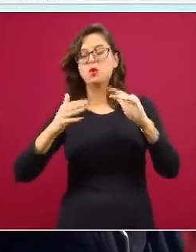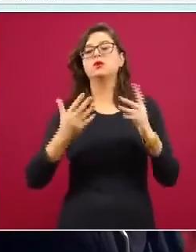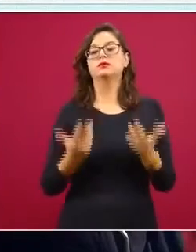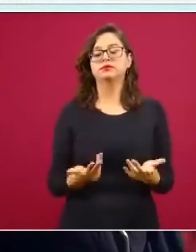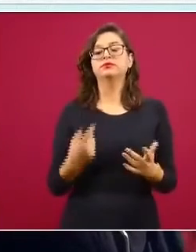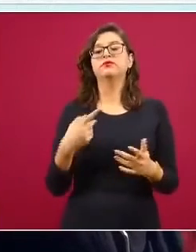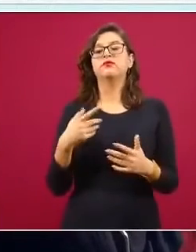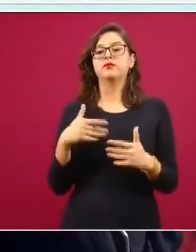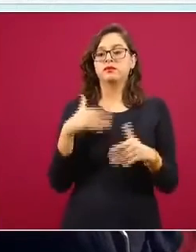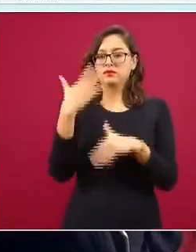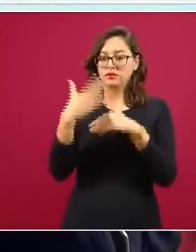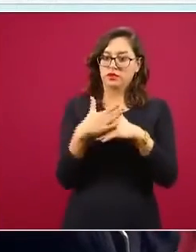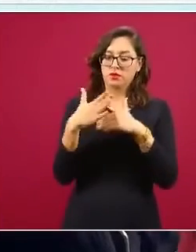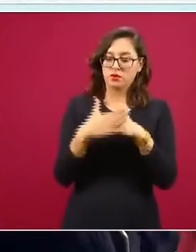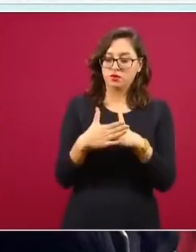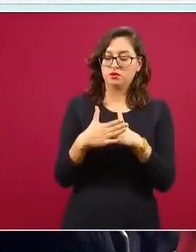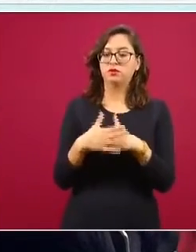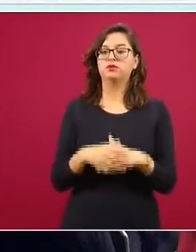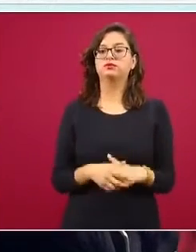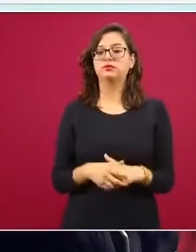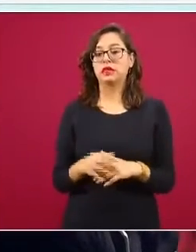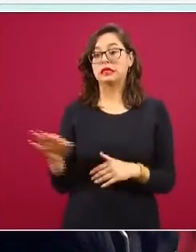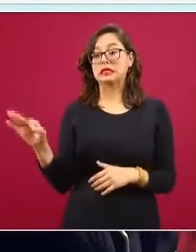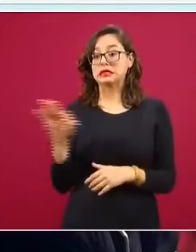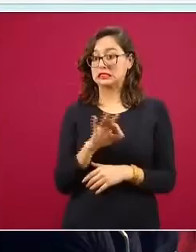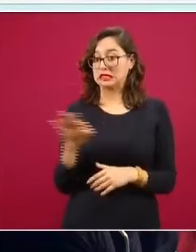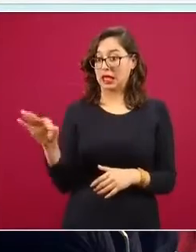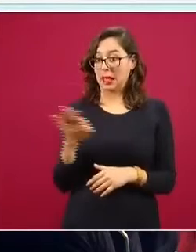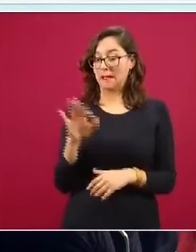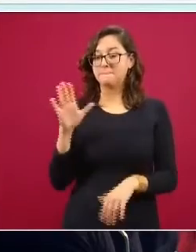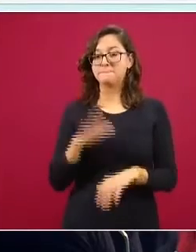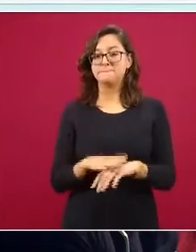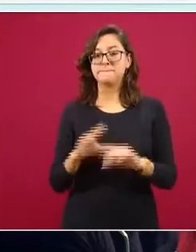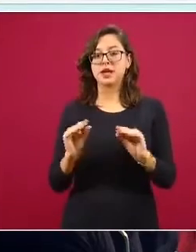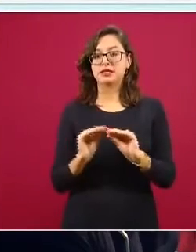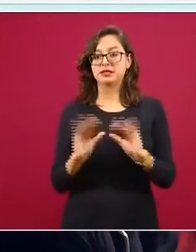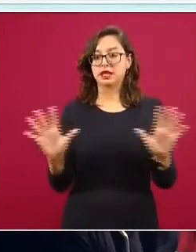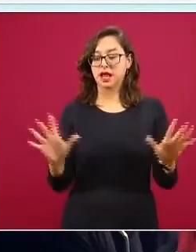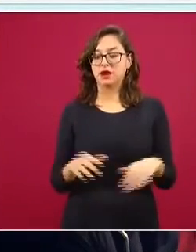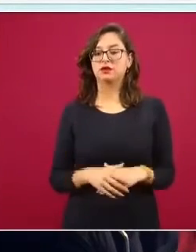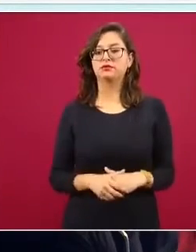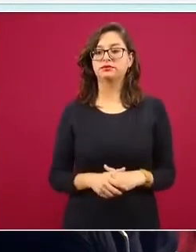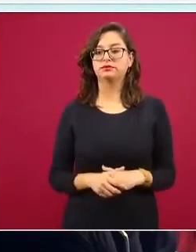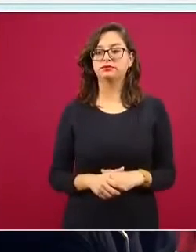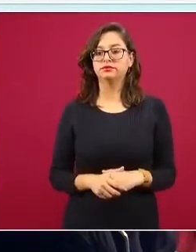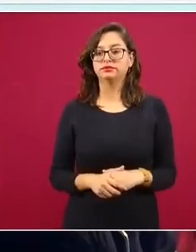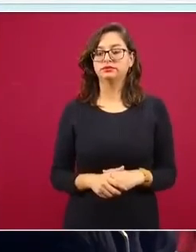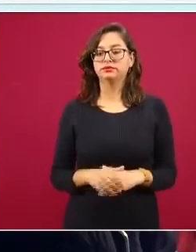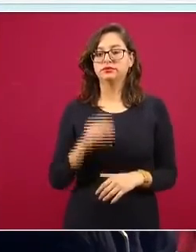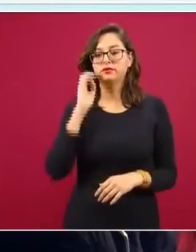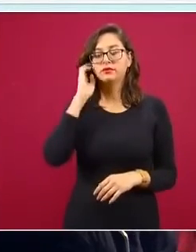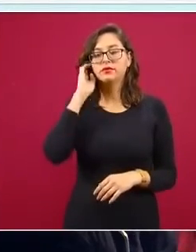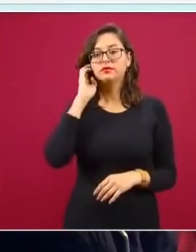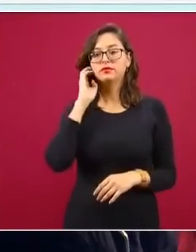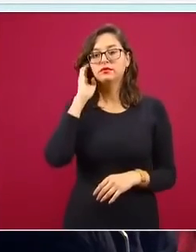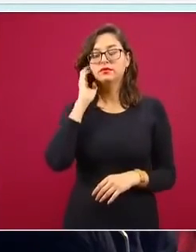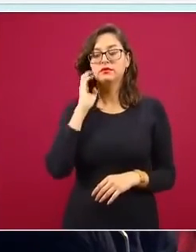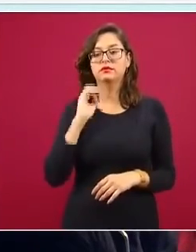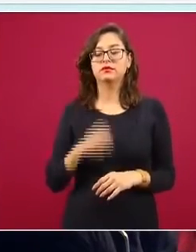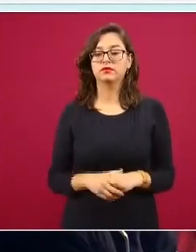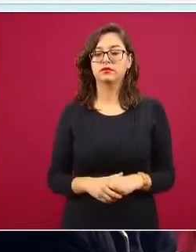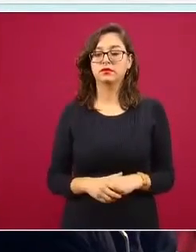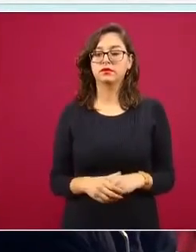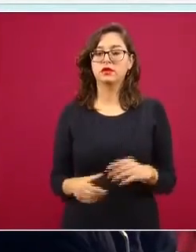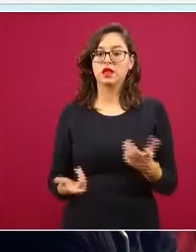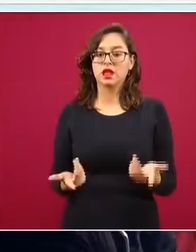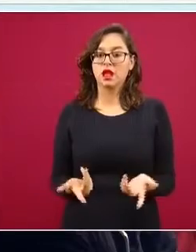los casos estimados en la siguiente gráfica, que es mucho más representativa de las tendencias. En esta gráfica y en los números que se presentan,